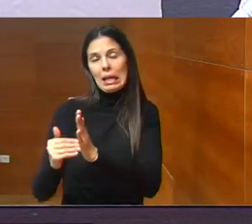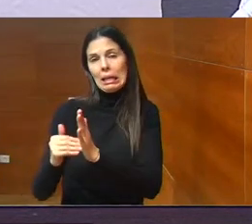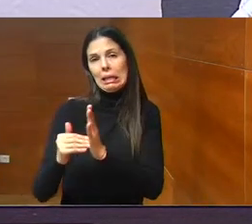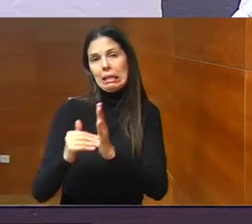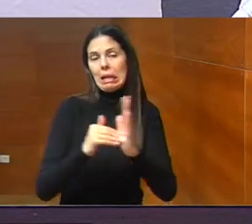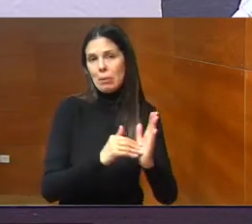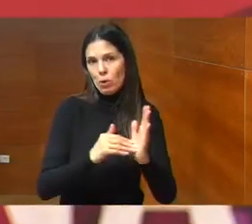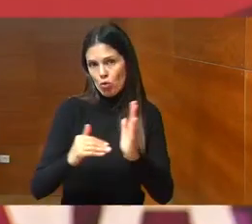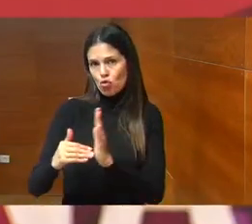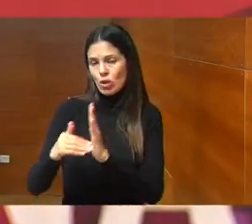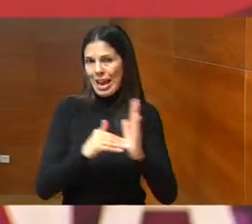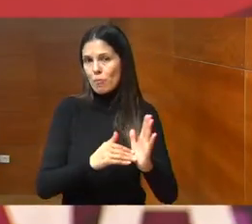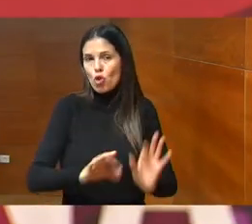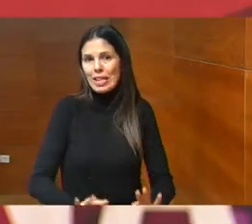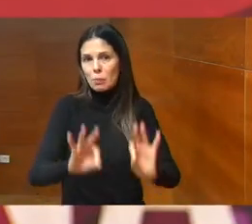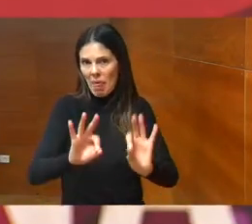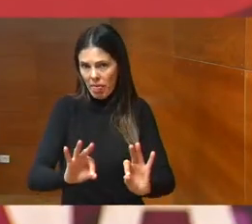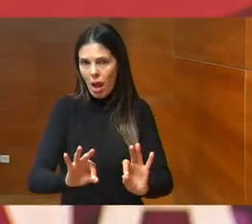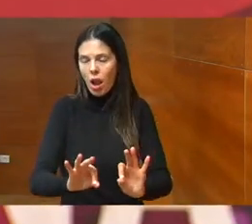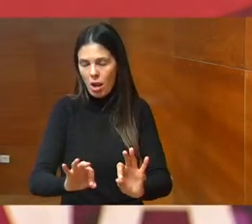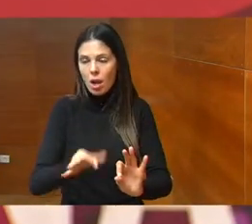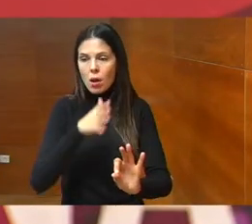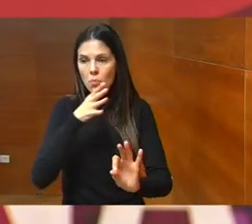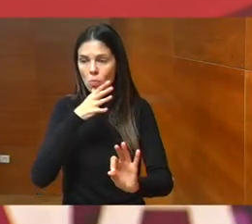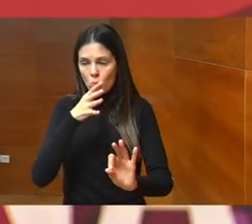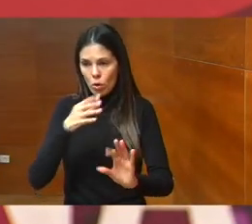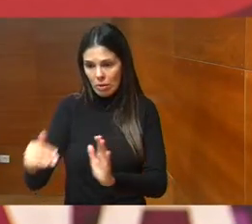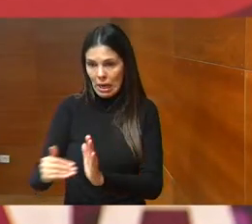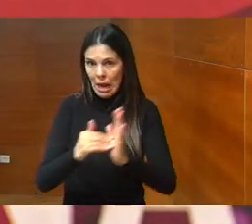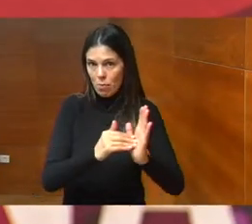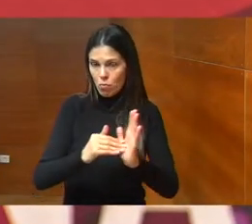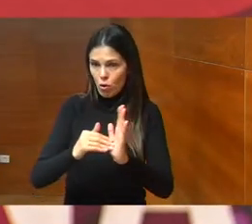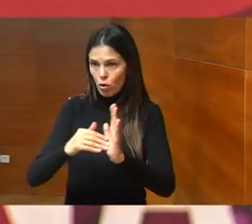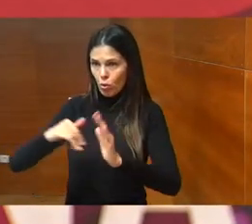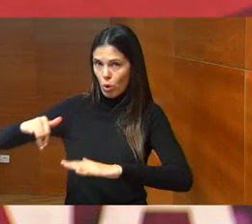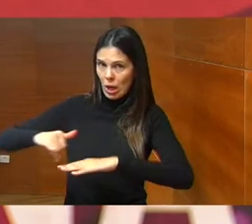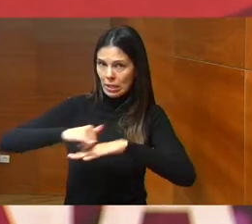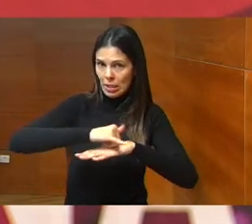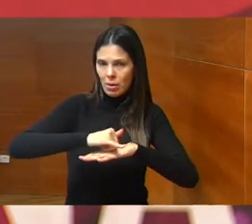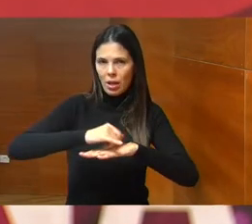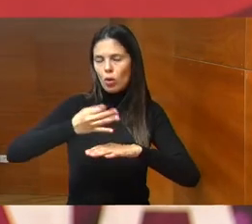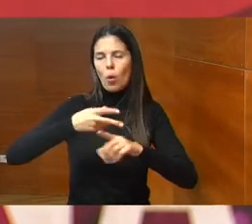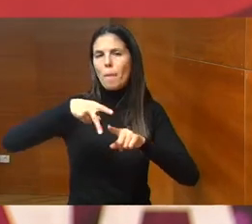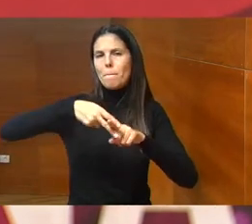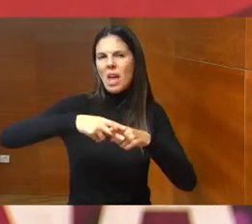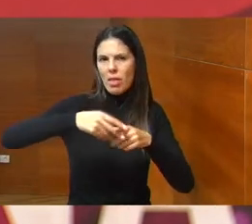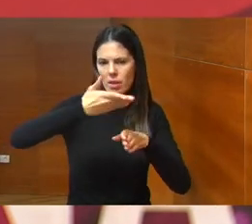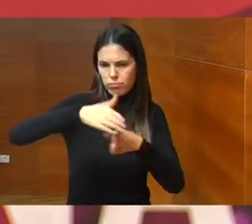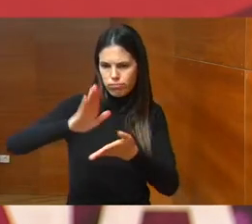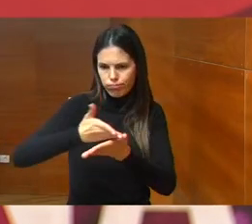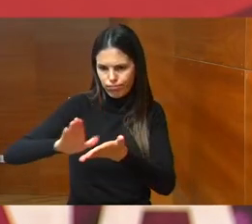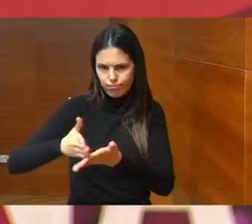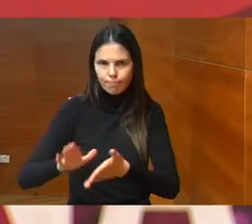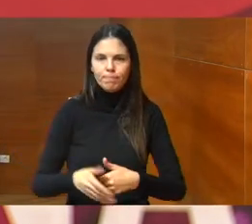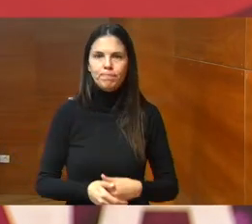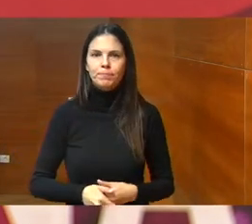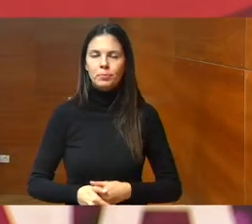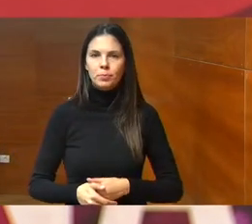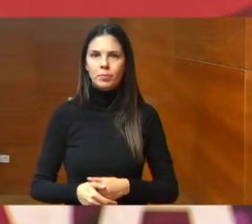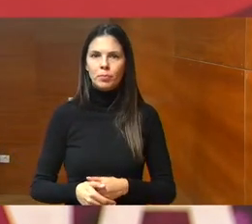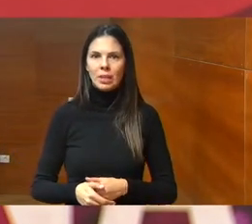porque os se transportaban evidentemente desmontados nunca Crónica